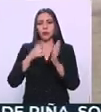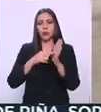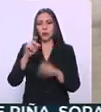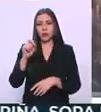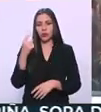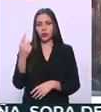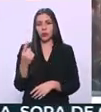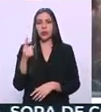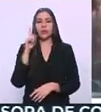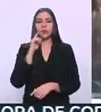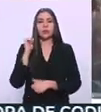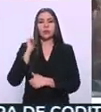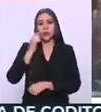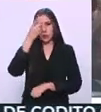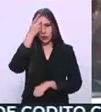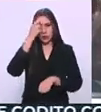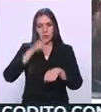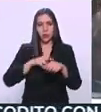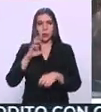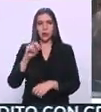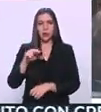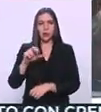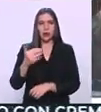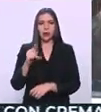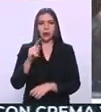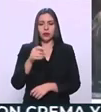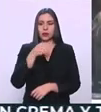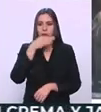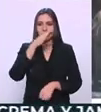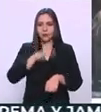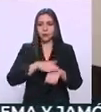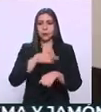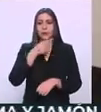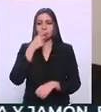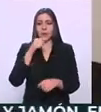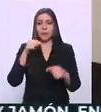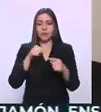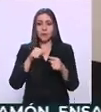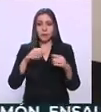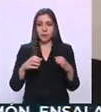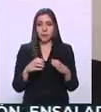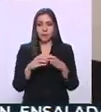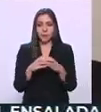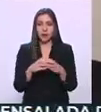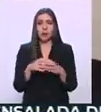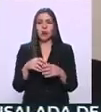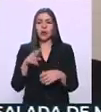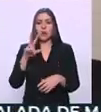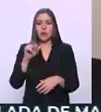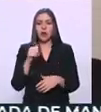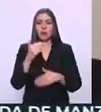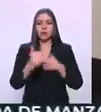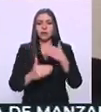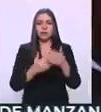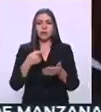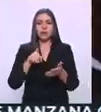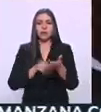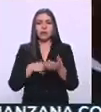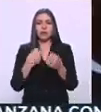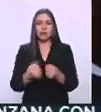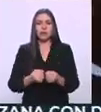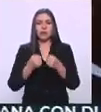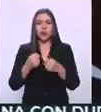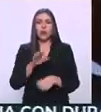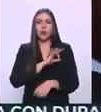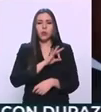Álvarez Bulla, quien dijo que el Consejo Nacional de Ciencia y Tecnología está en proceso de fortalecer las capacidades